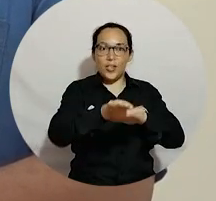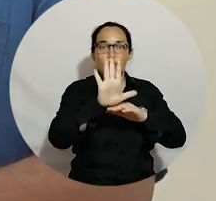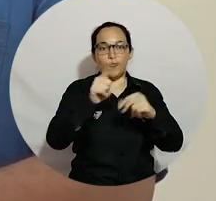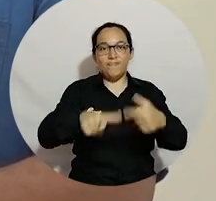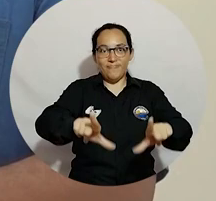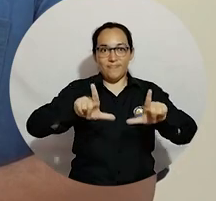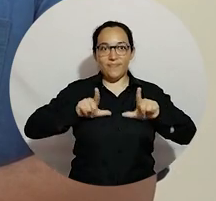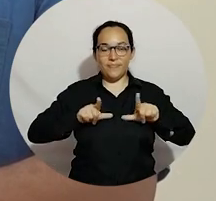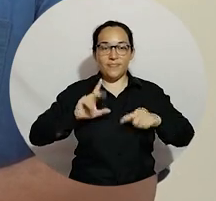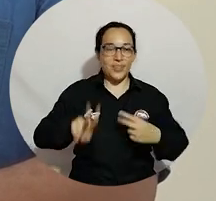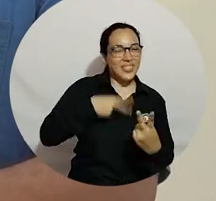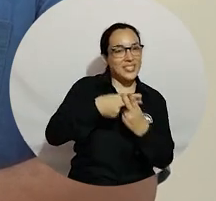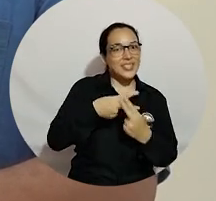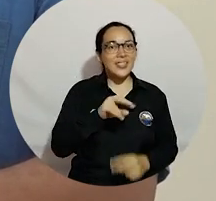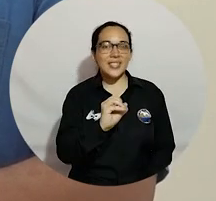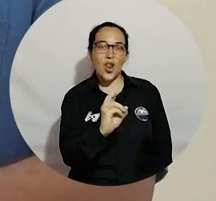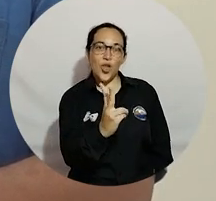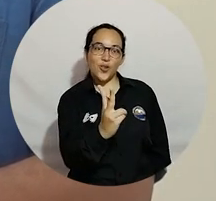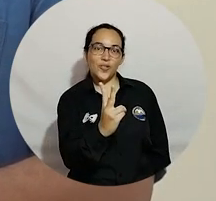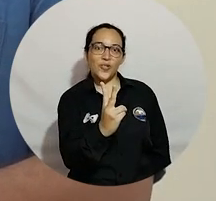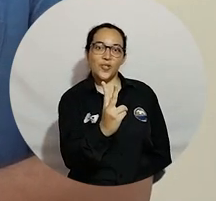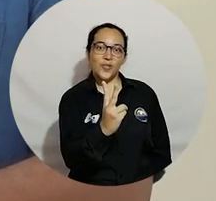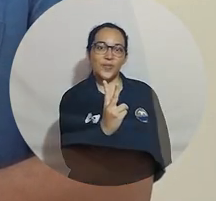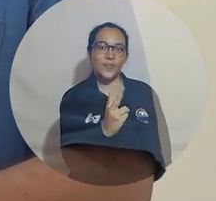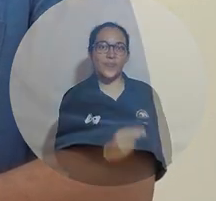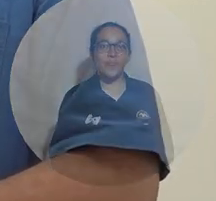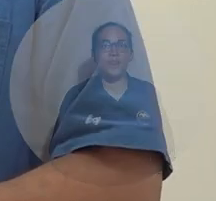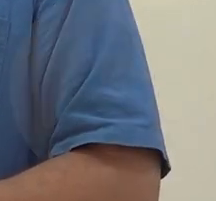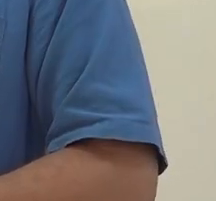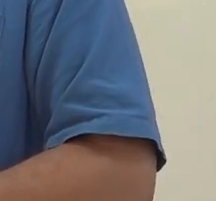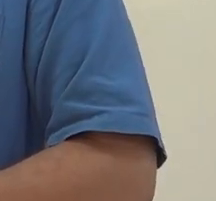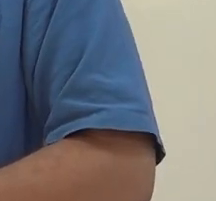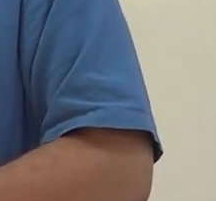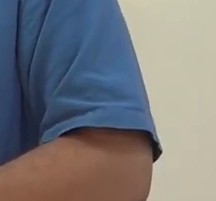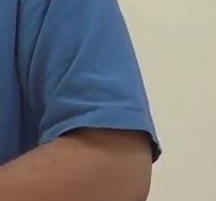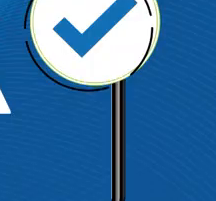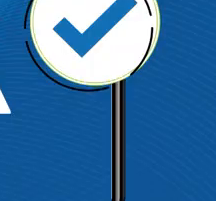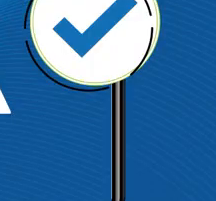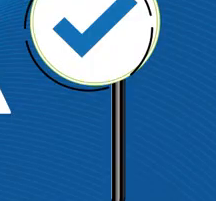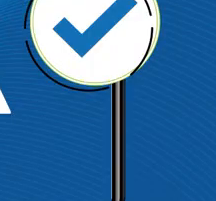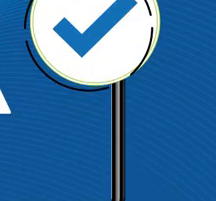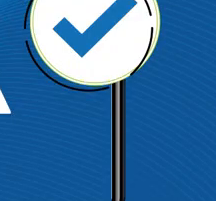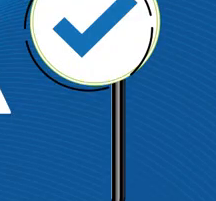al Consejo Superior de la Universidad del Magdalena en representación de sus graduados. 02.